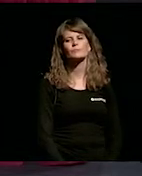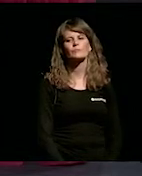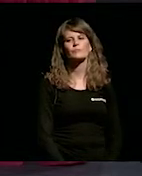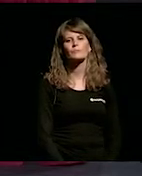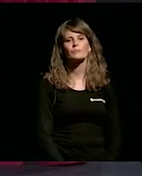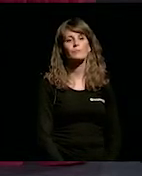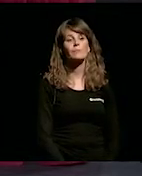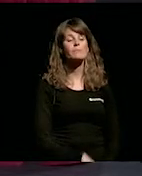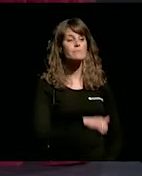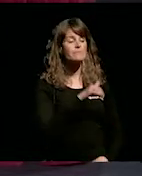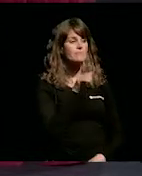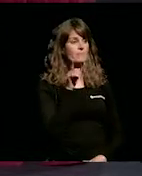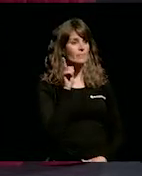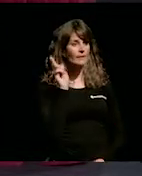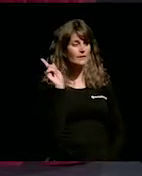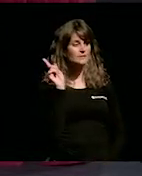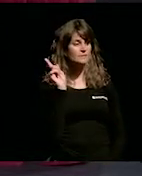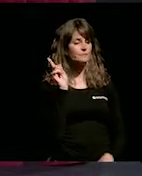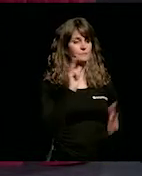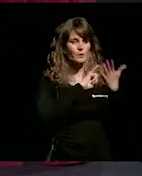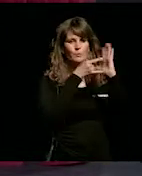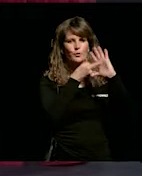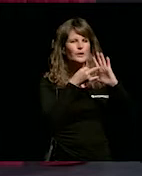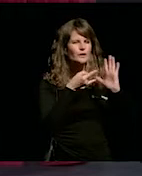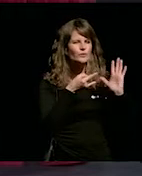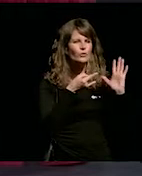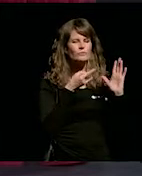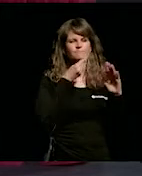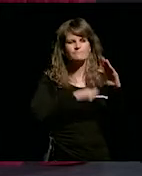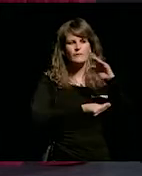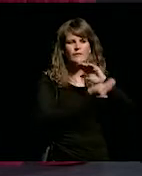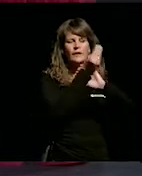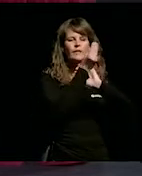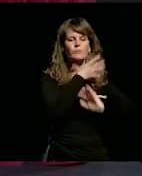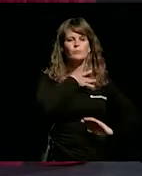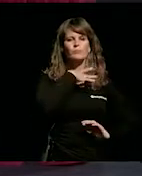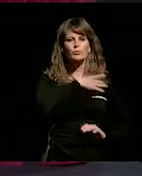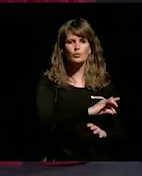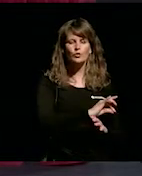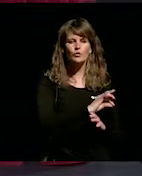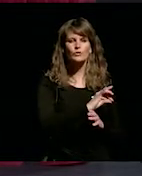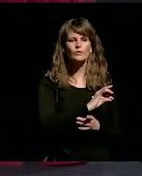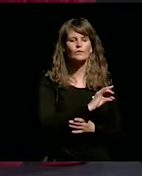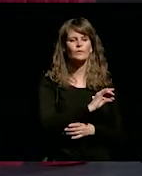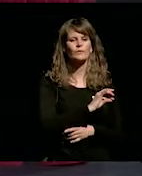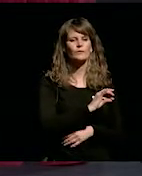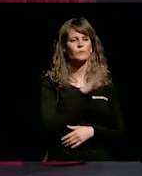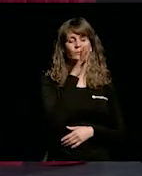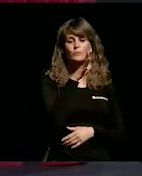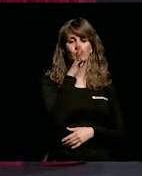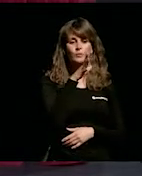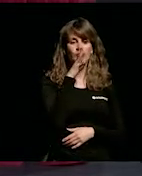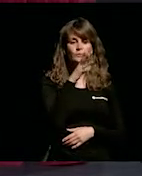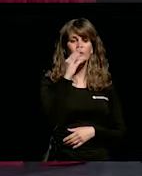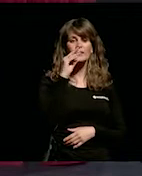Extraordinary Bodies fue un proyecto que pudo nacer Porque Claire y